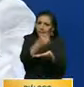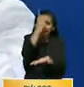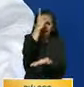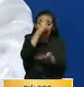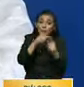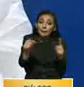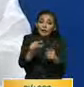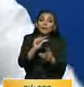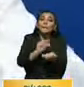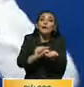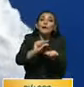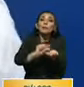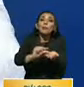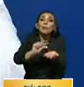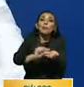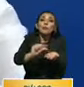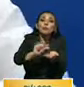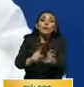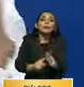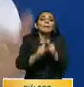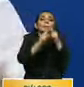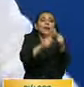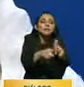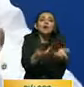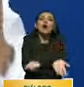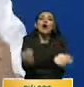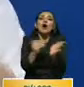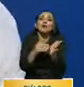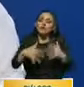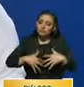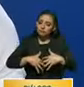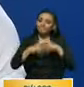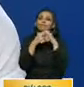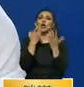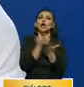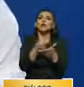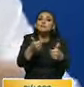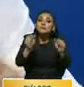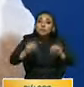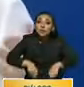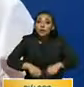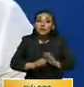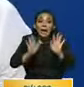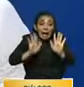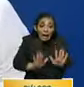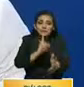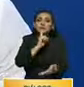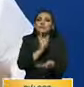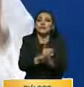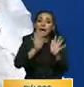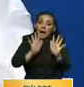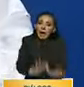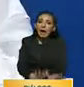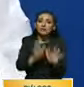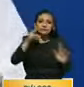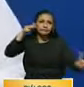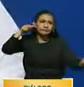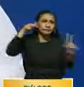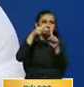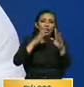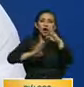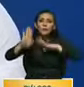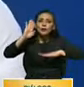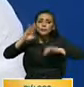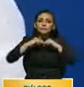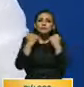un condicionamiento, que se le dé crédito para poder reactivar la economía. Esa es la verdadera visión del